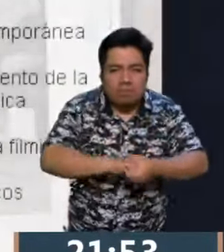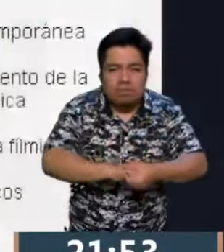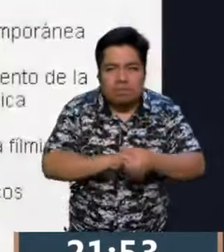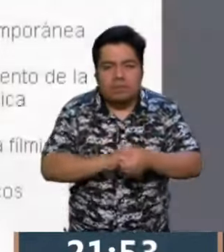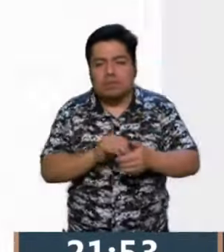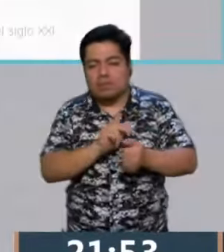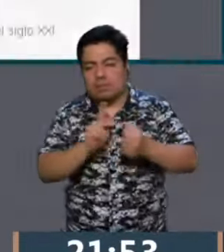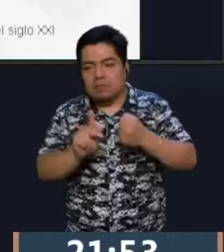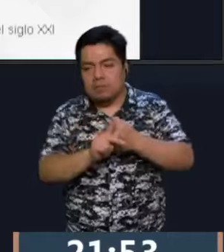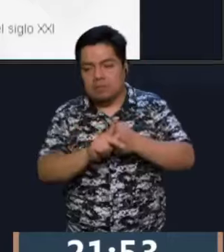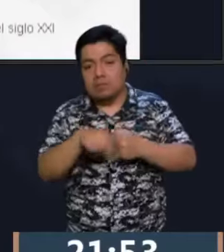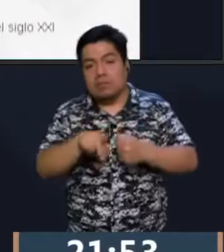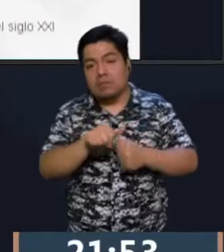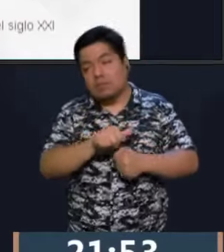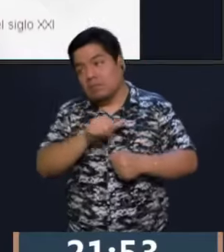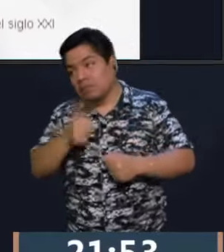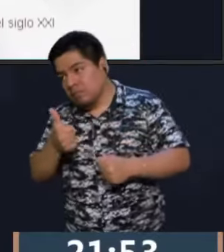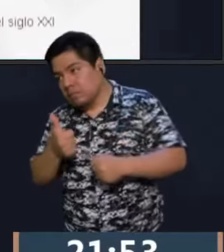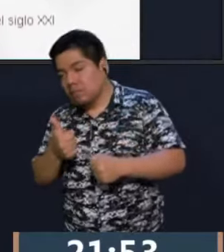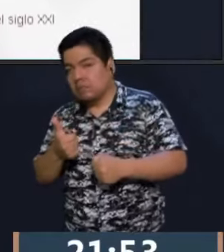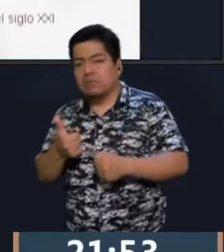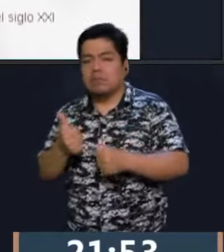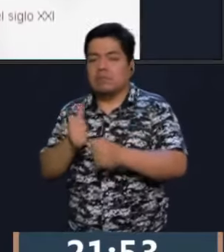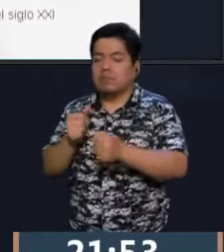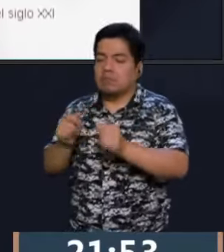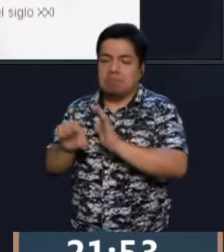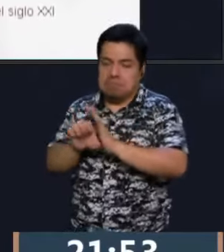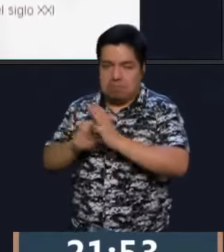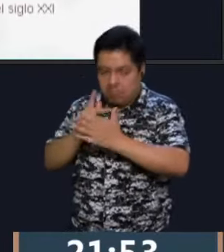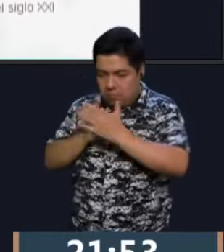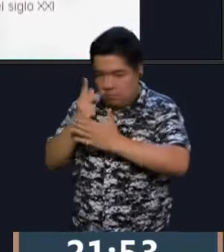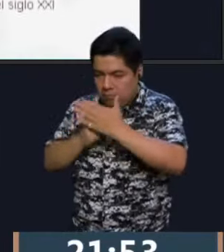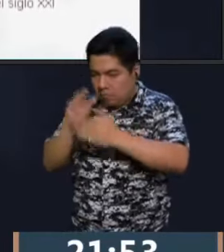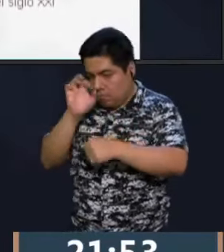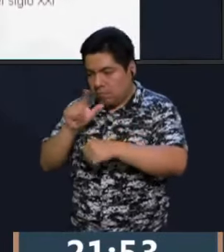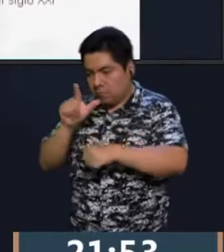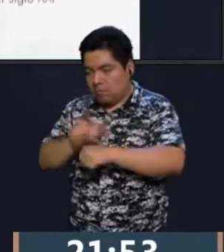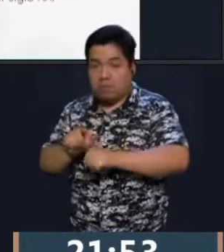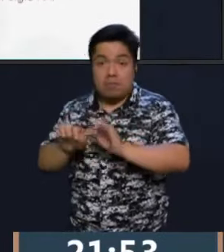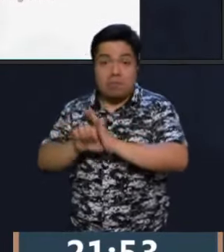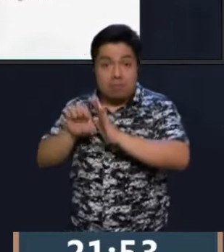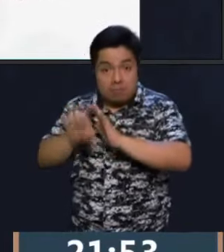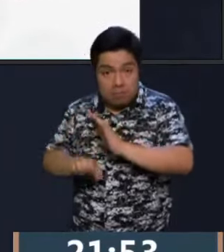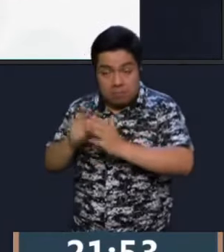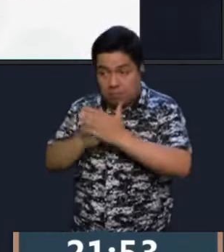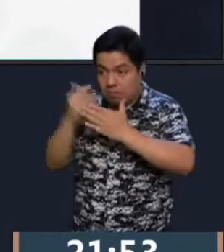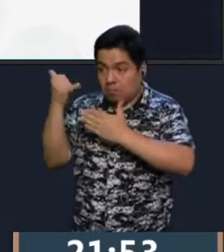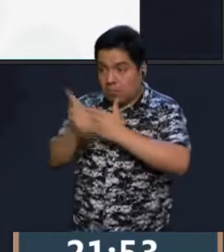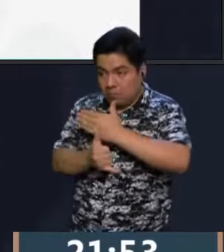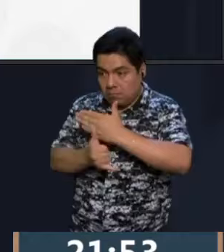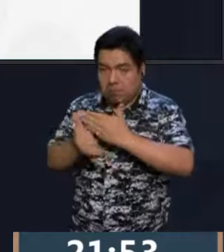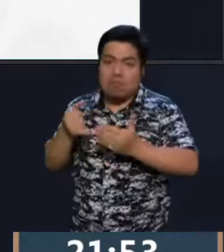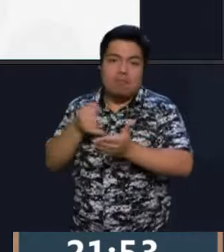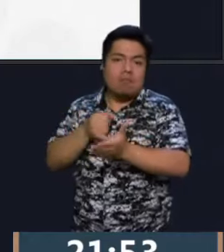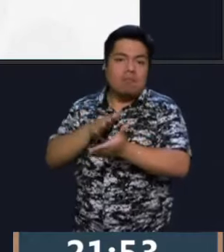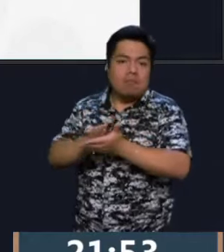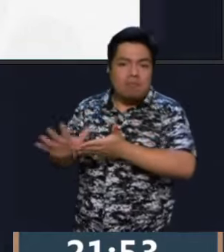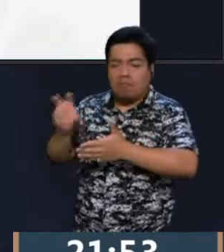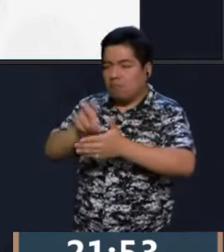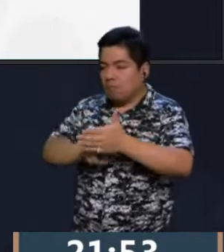país. Pero por otra parte existen programas culturales tan ricos como el proyecto editorial o el programa